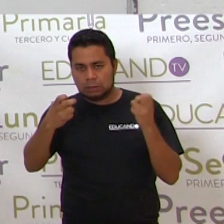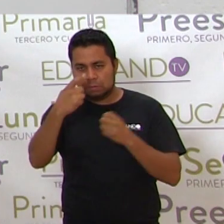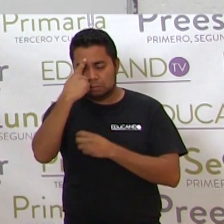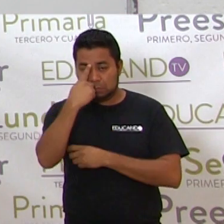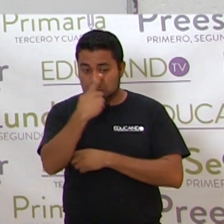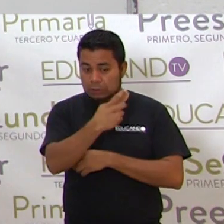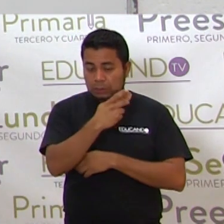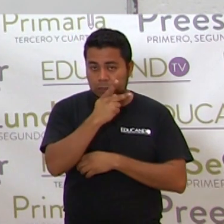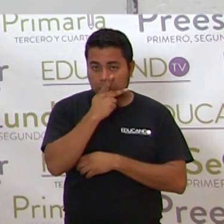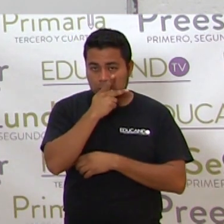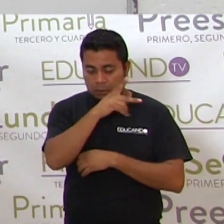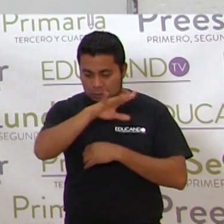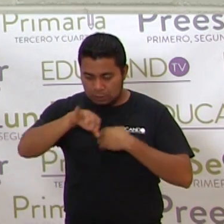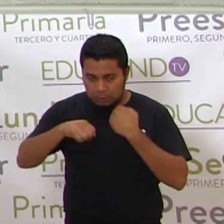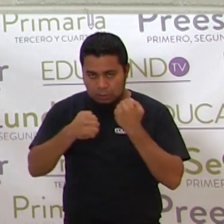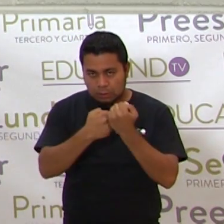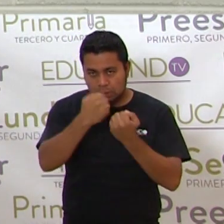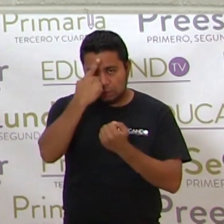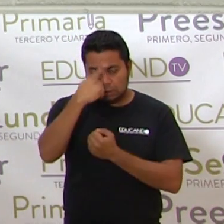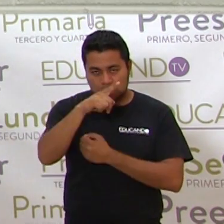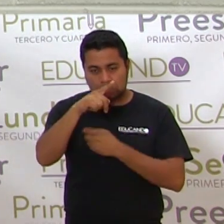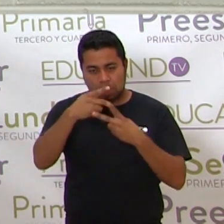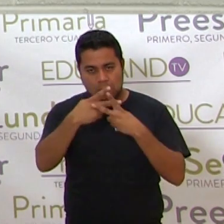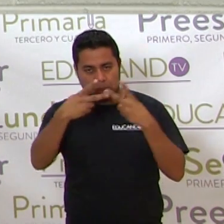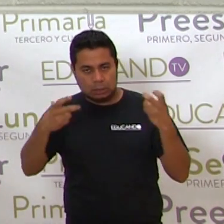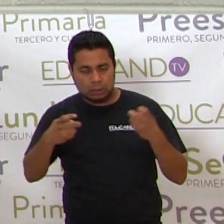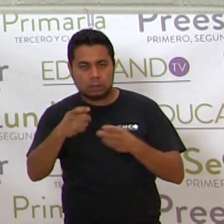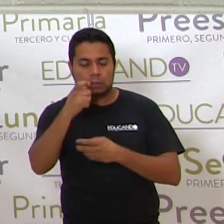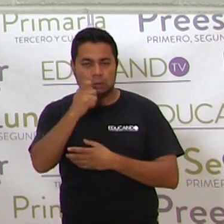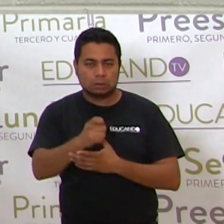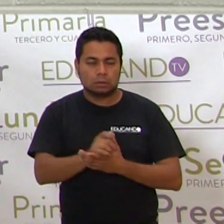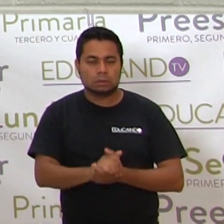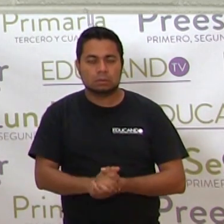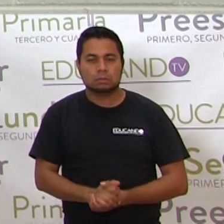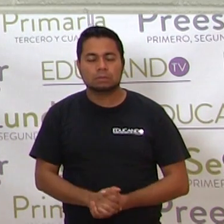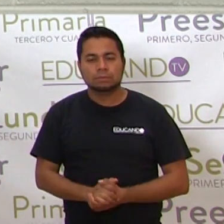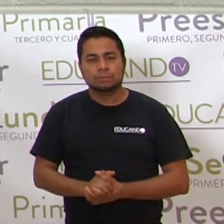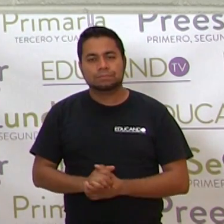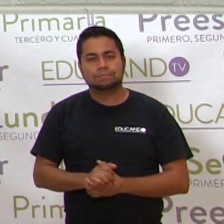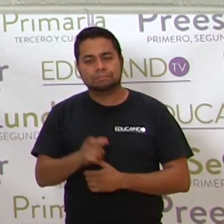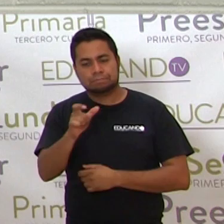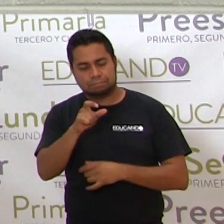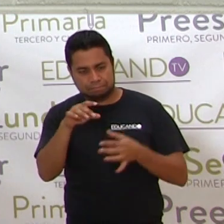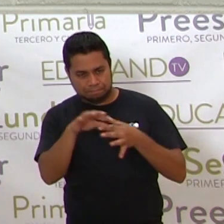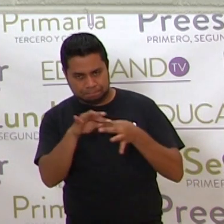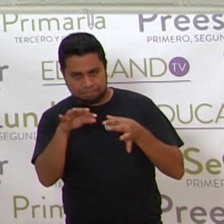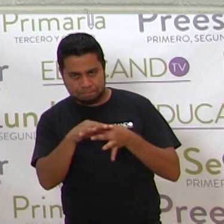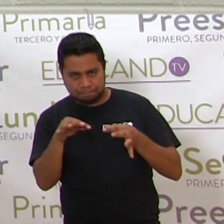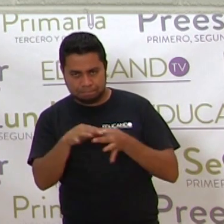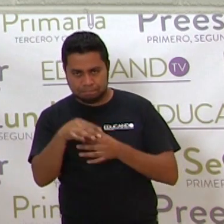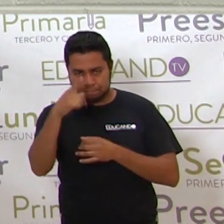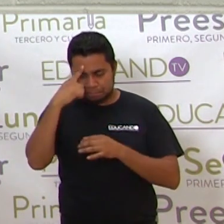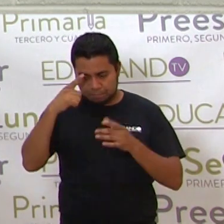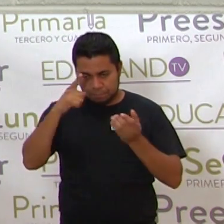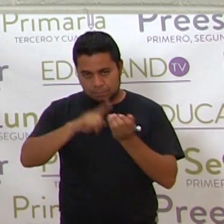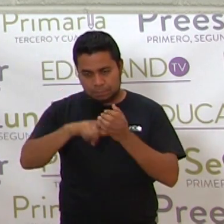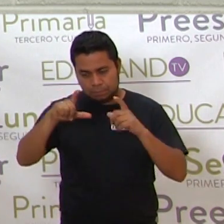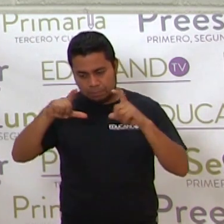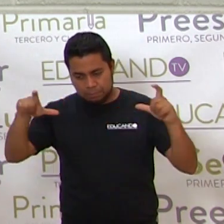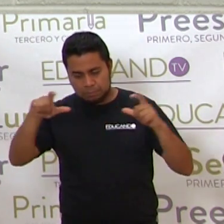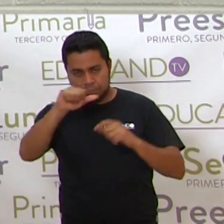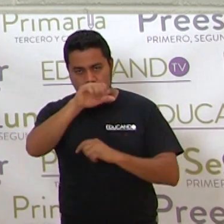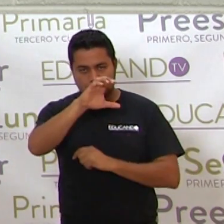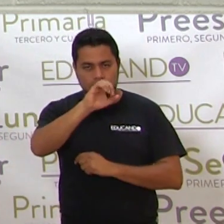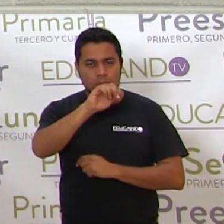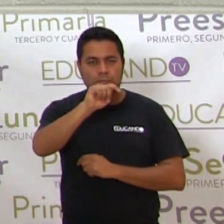palabras que van a complementar a los adjetivos, al momento de describir en las acotaciones, van